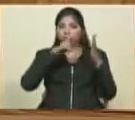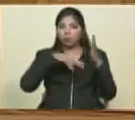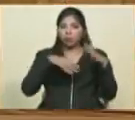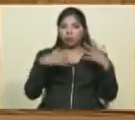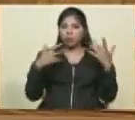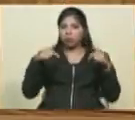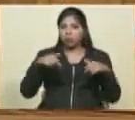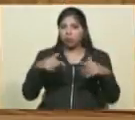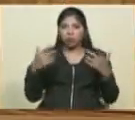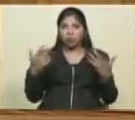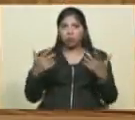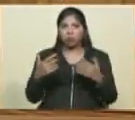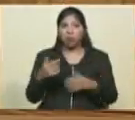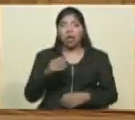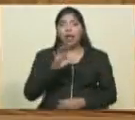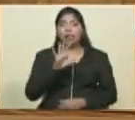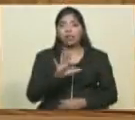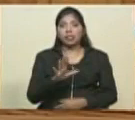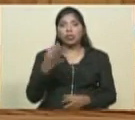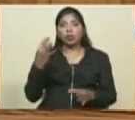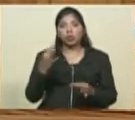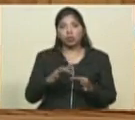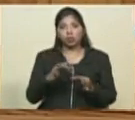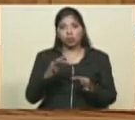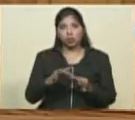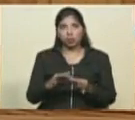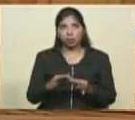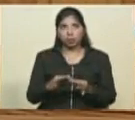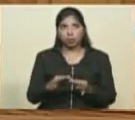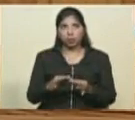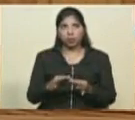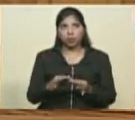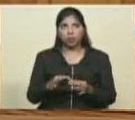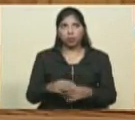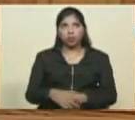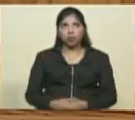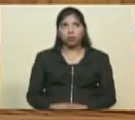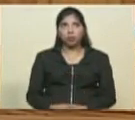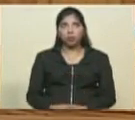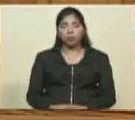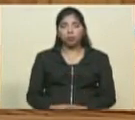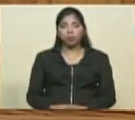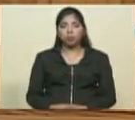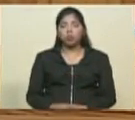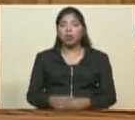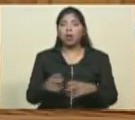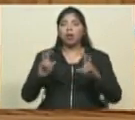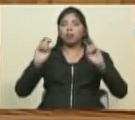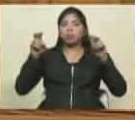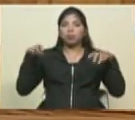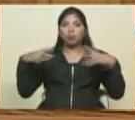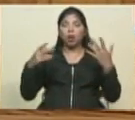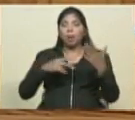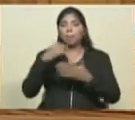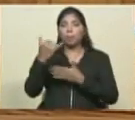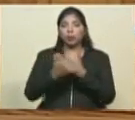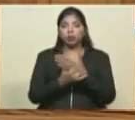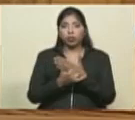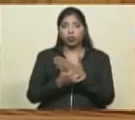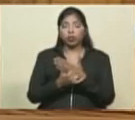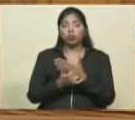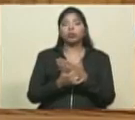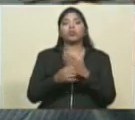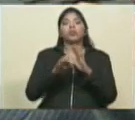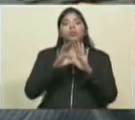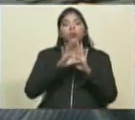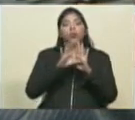ordinaria del 5 de septiembre. Punto único, proyecto de decreto constituyente